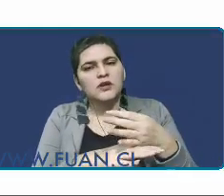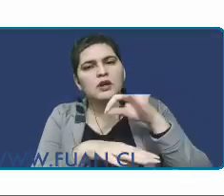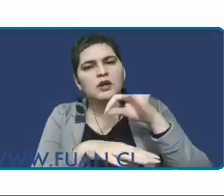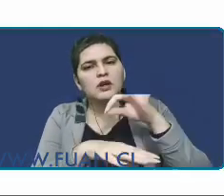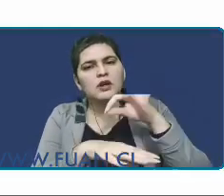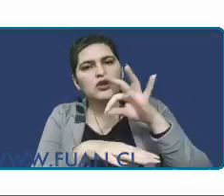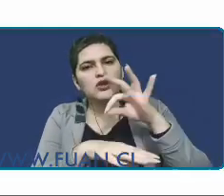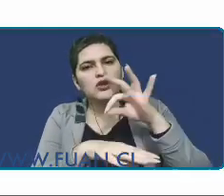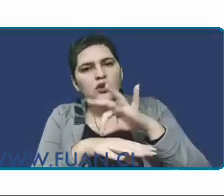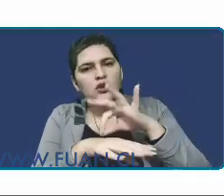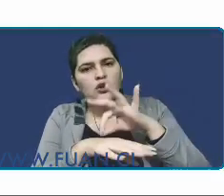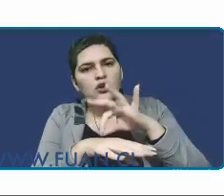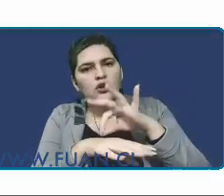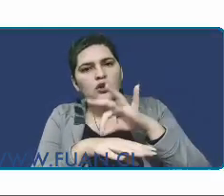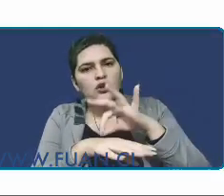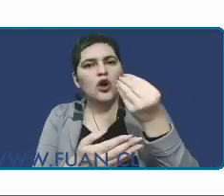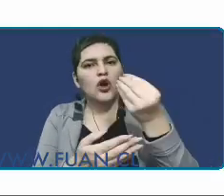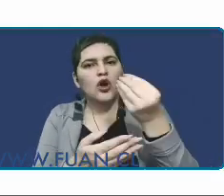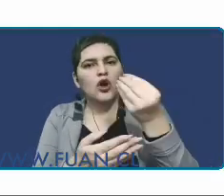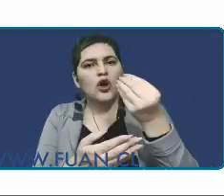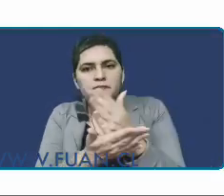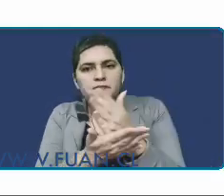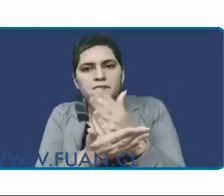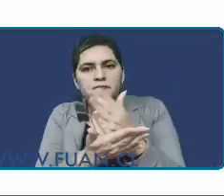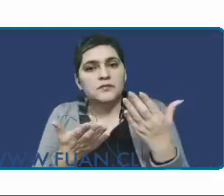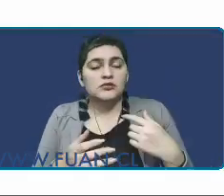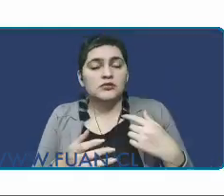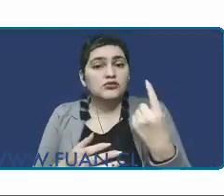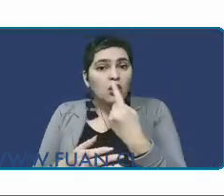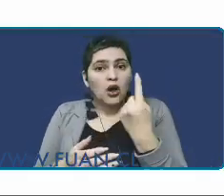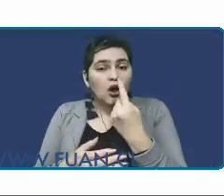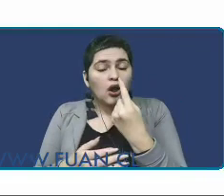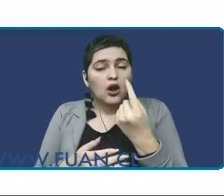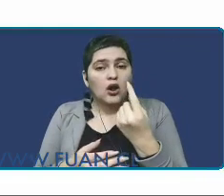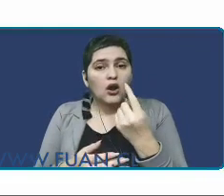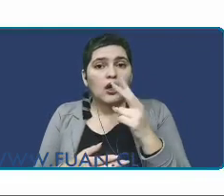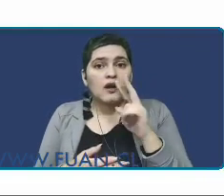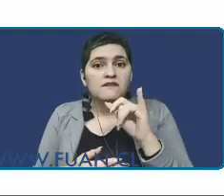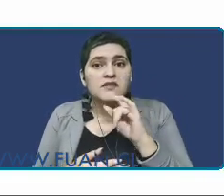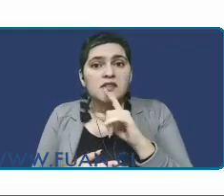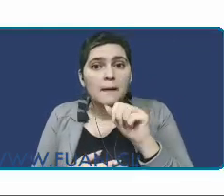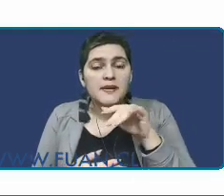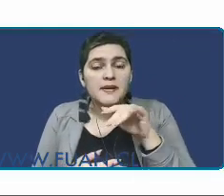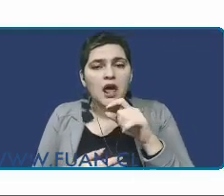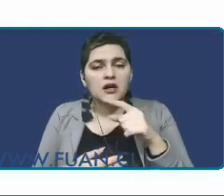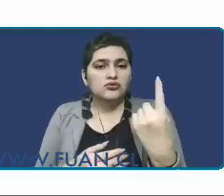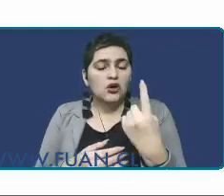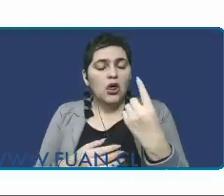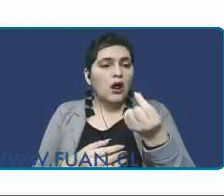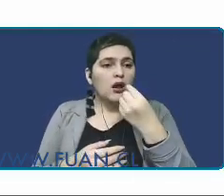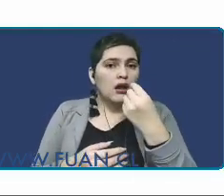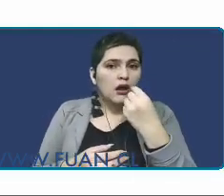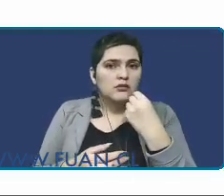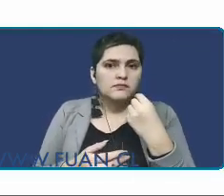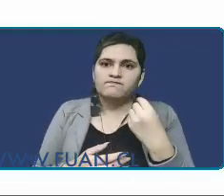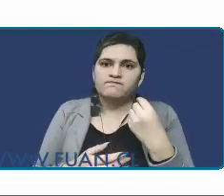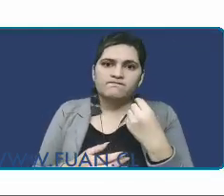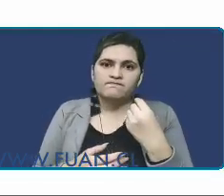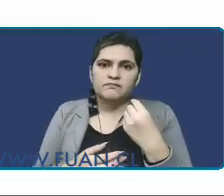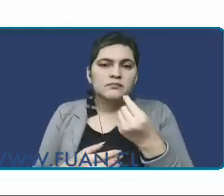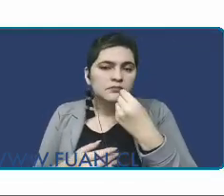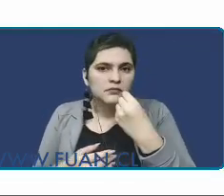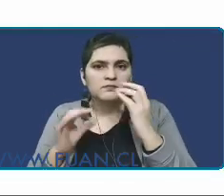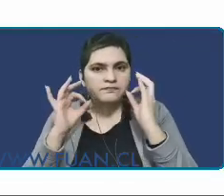de eso, pero automedicarse con vitaminas también tienen riesgo. Las vitaminas son nutrientes específicos que tienen